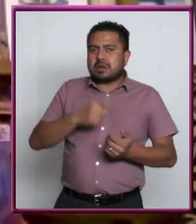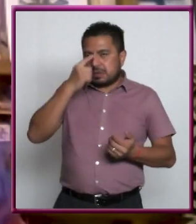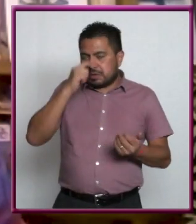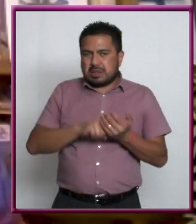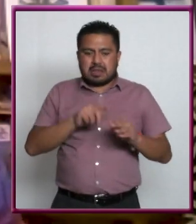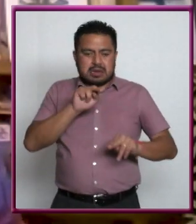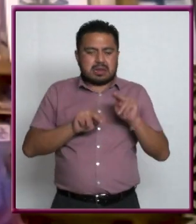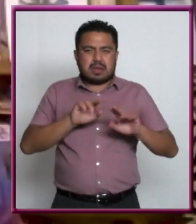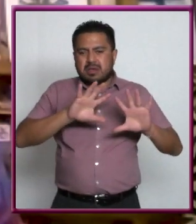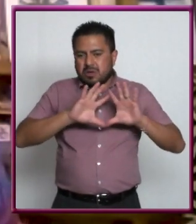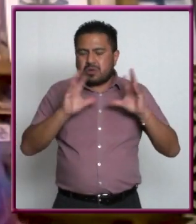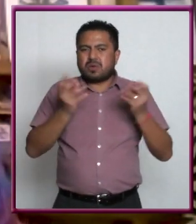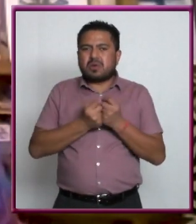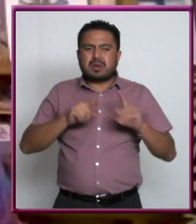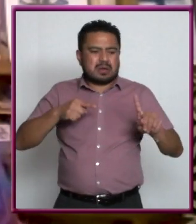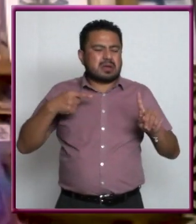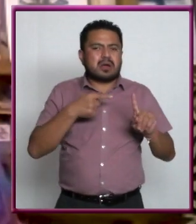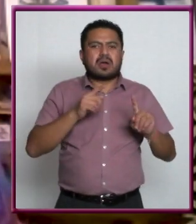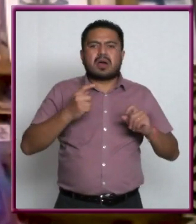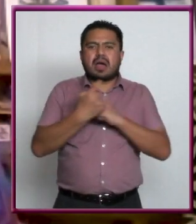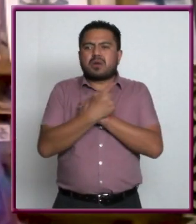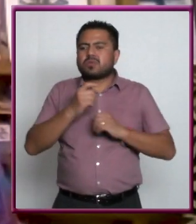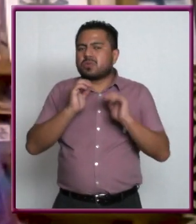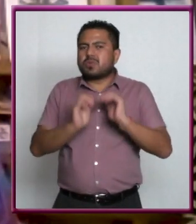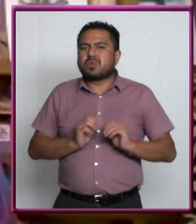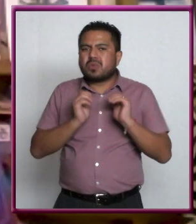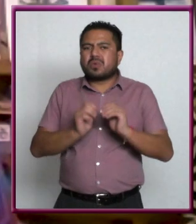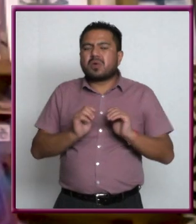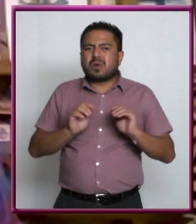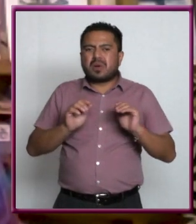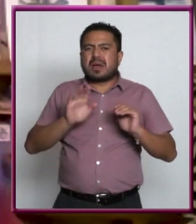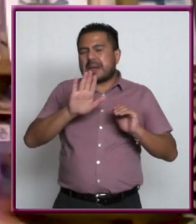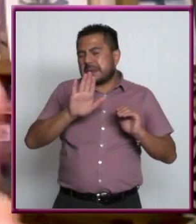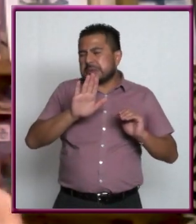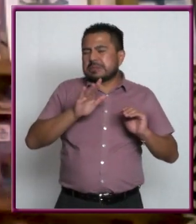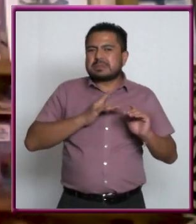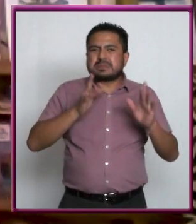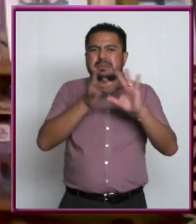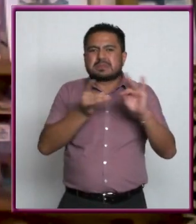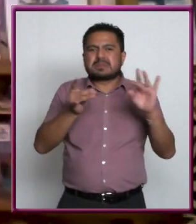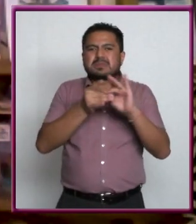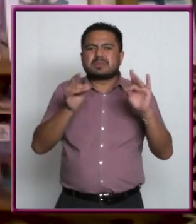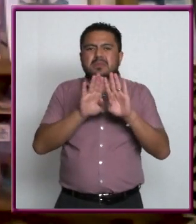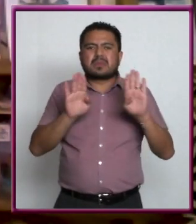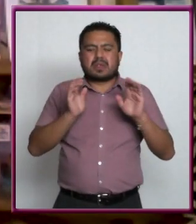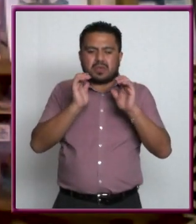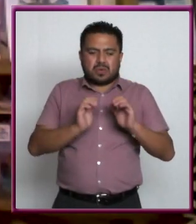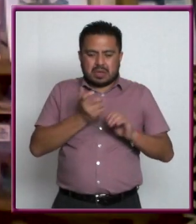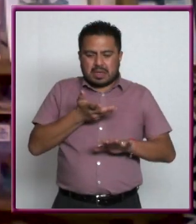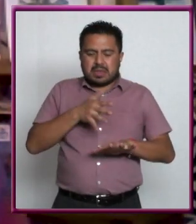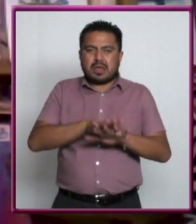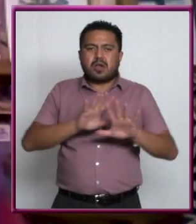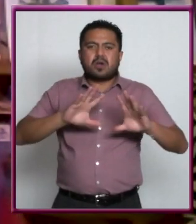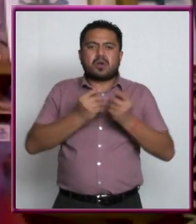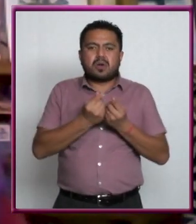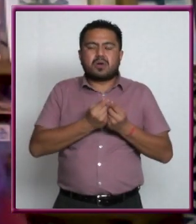Yo creo que hay varios niveles, ¿no? Por un lado tenemos el autocuidado, o sea, más bien, si hablamos de un autocuidado